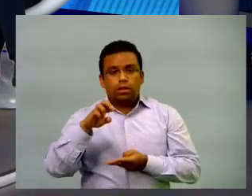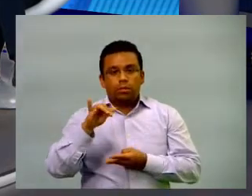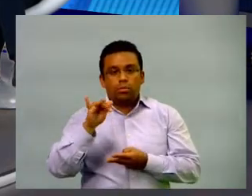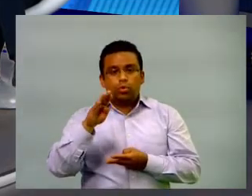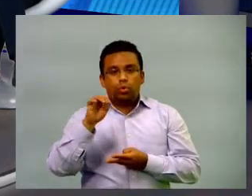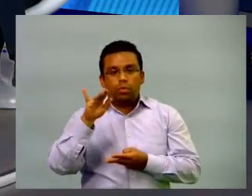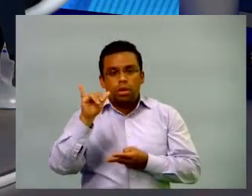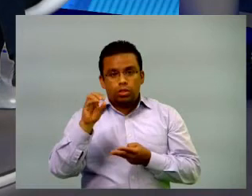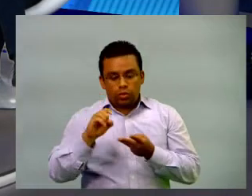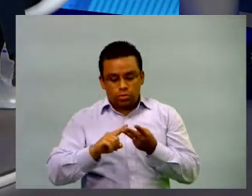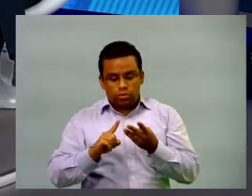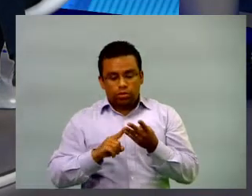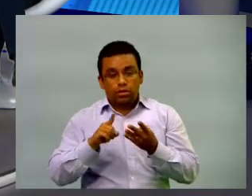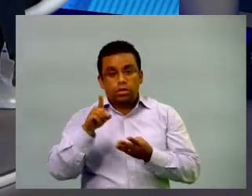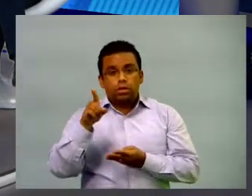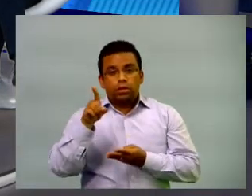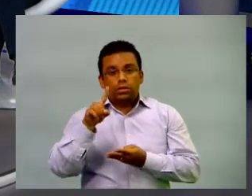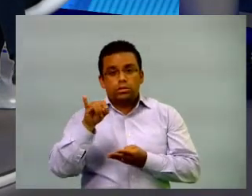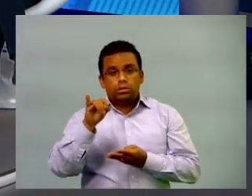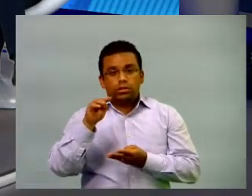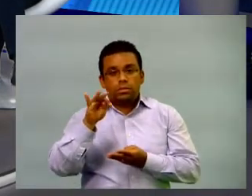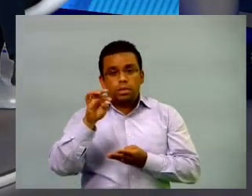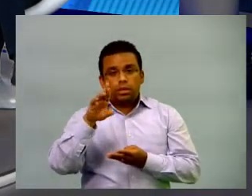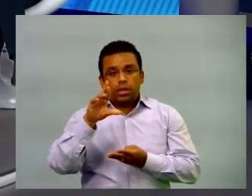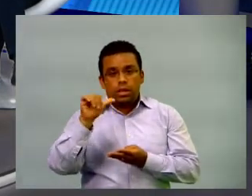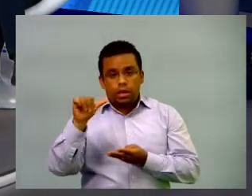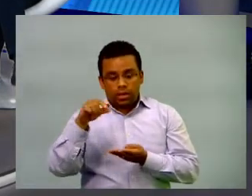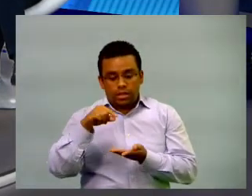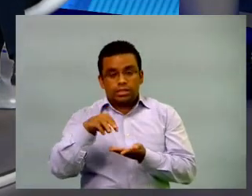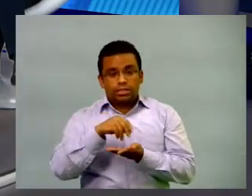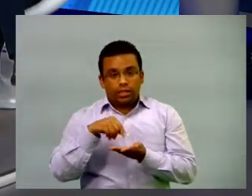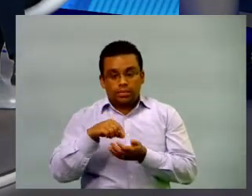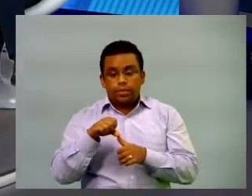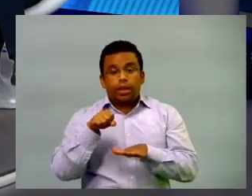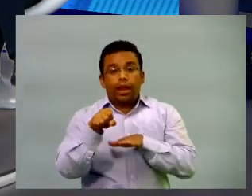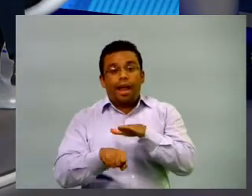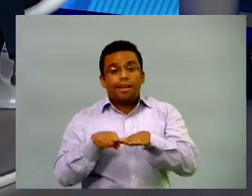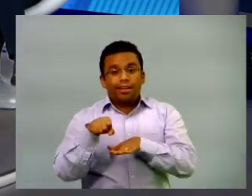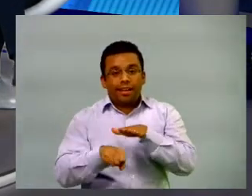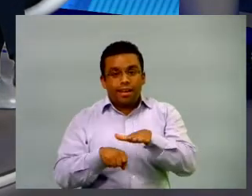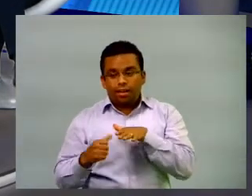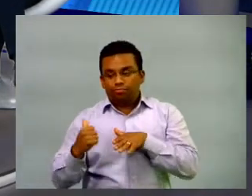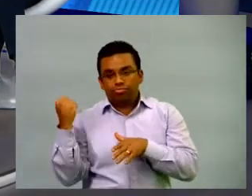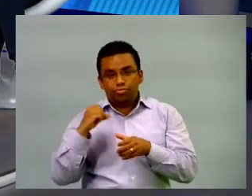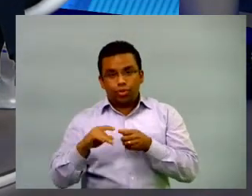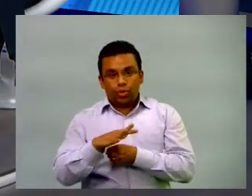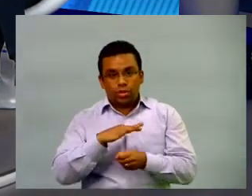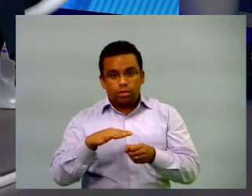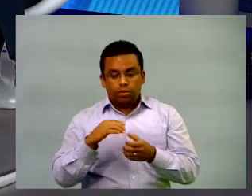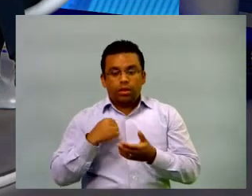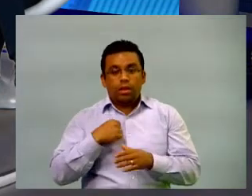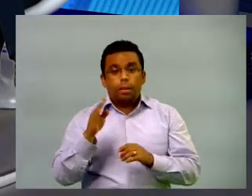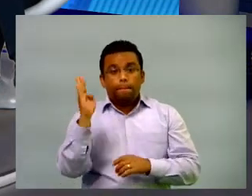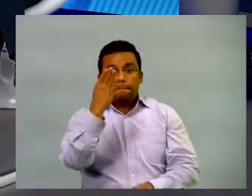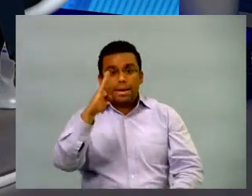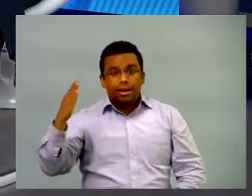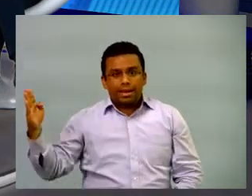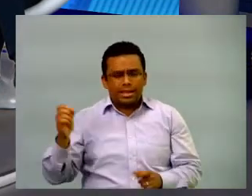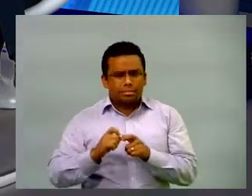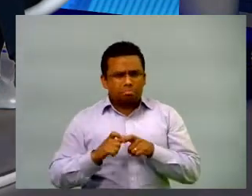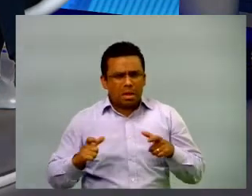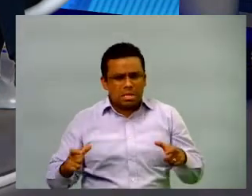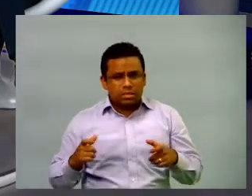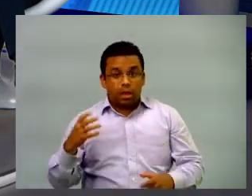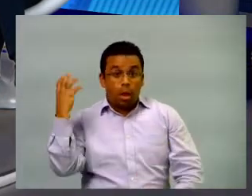Mocoa, de Cimitarra Santander, de Cajicá aquí en Cundinamarca, de Barranquilla recibimos varias, de